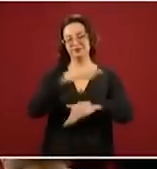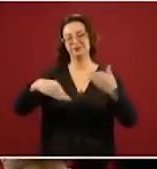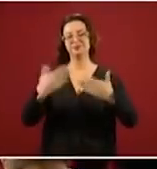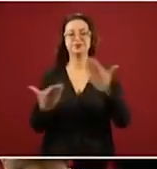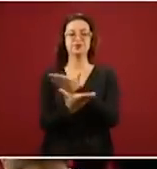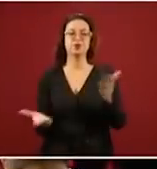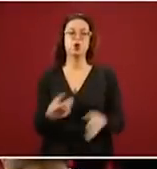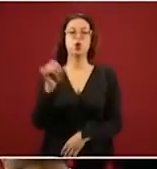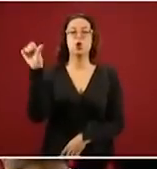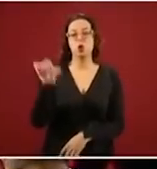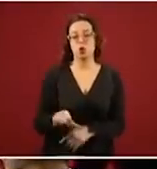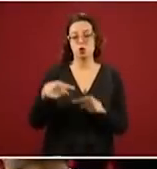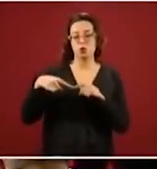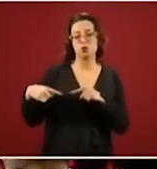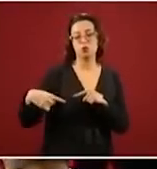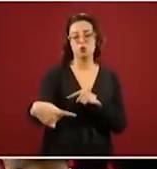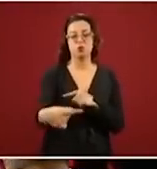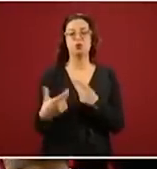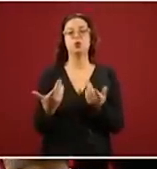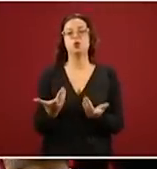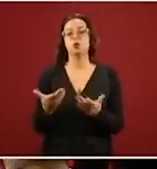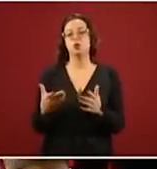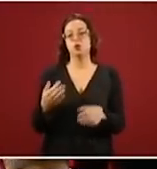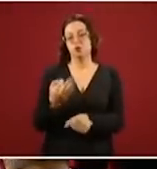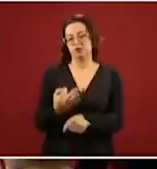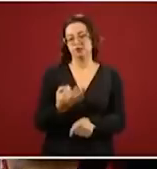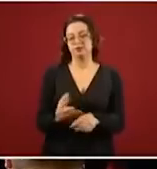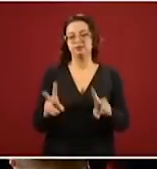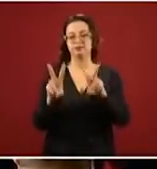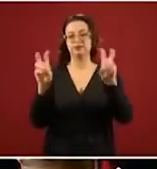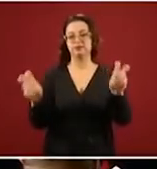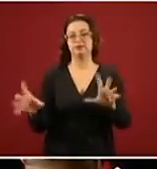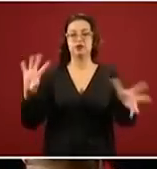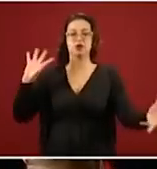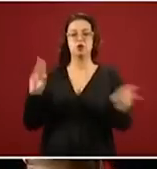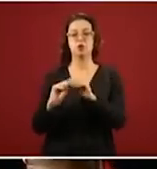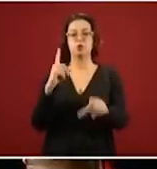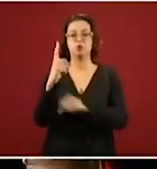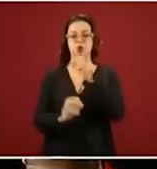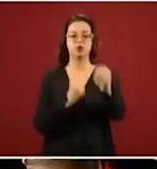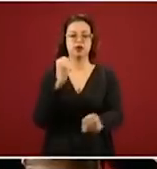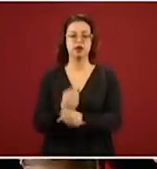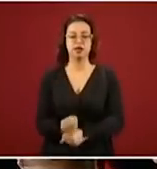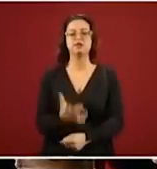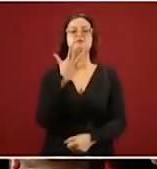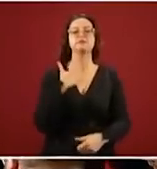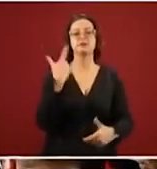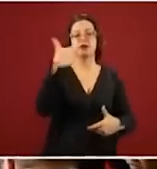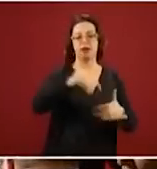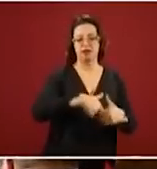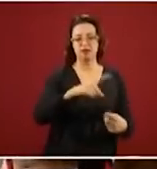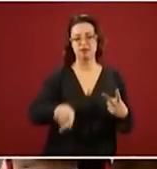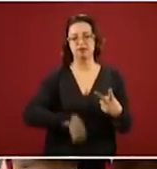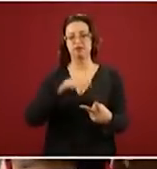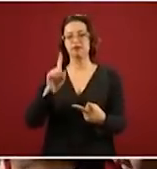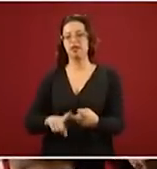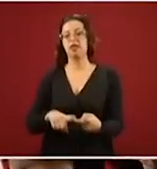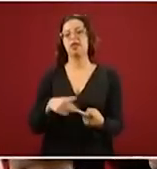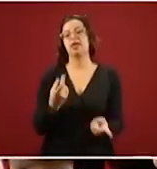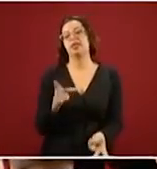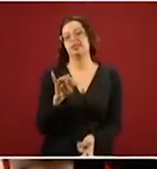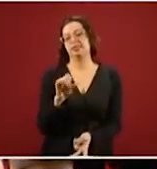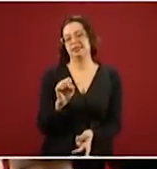resumen anual de energéticos en general estamos hablando de gasolina estamos hablando de diésel